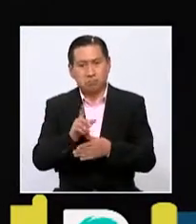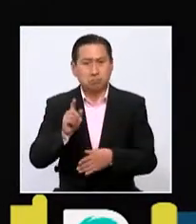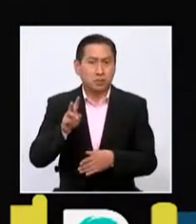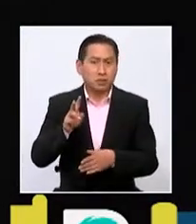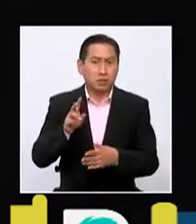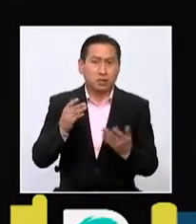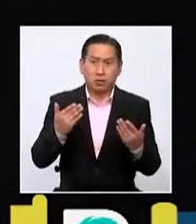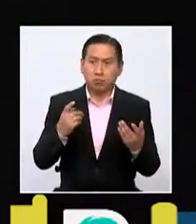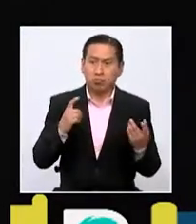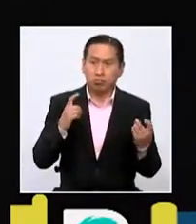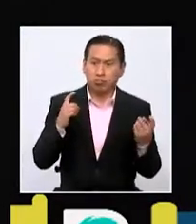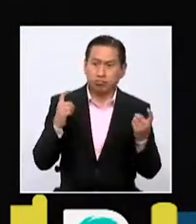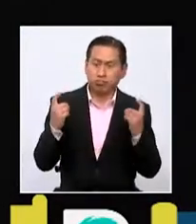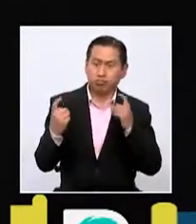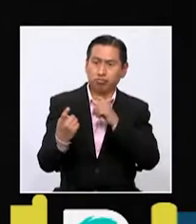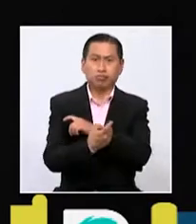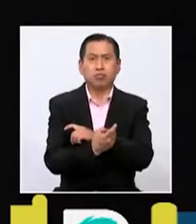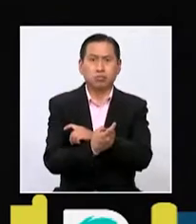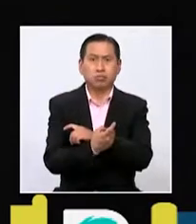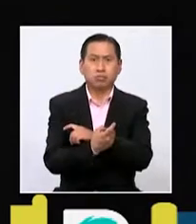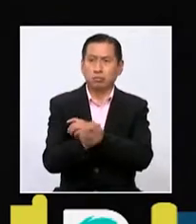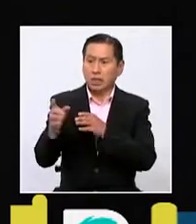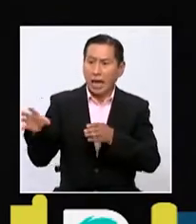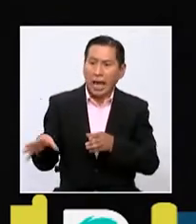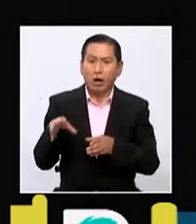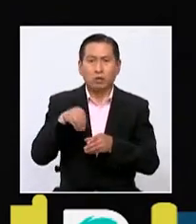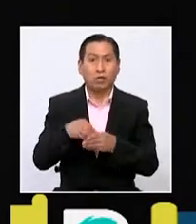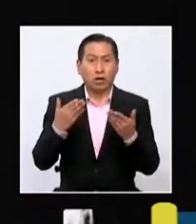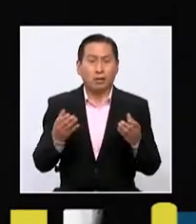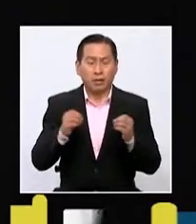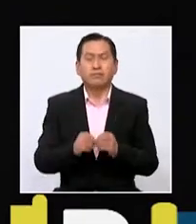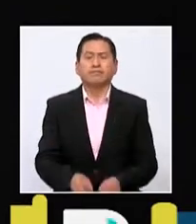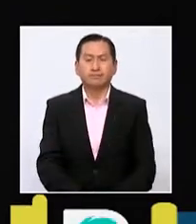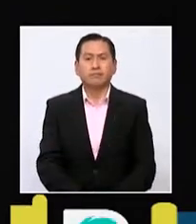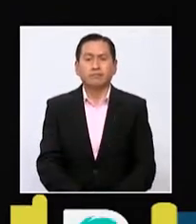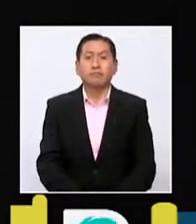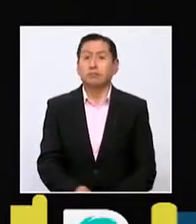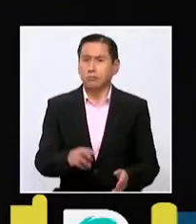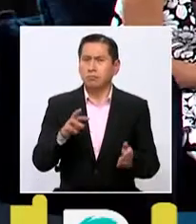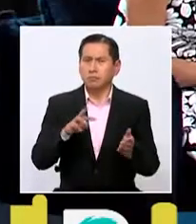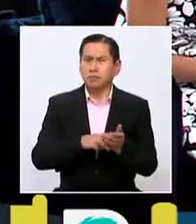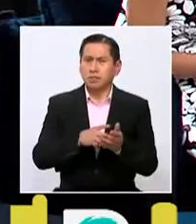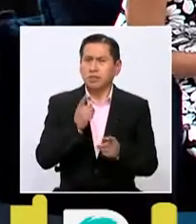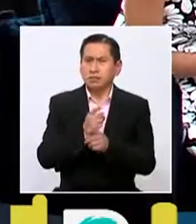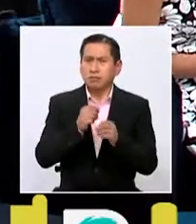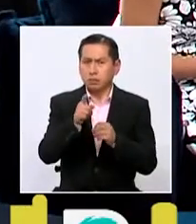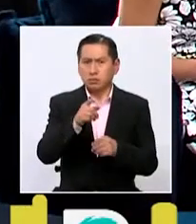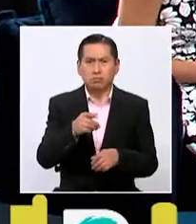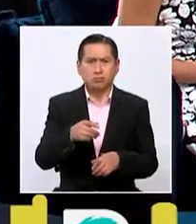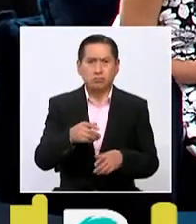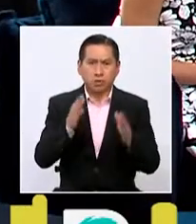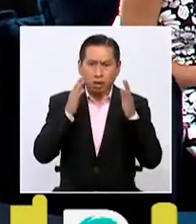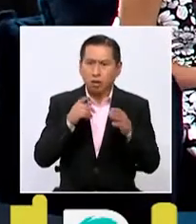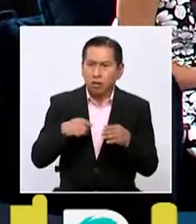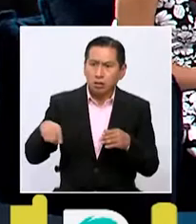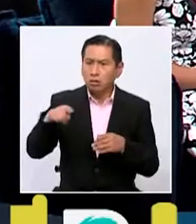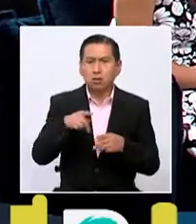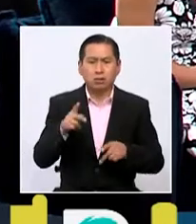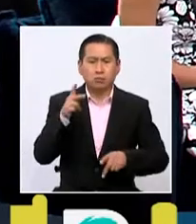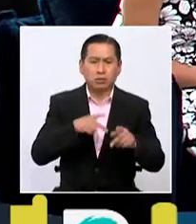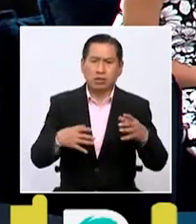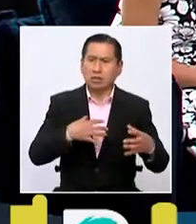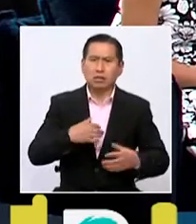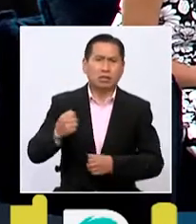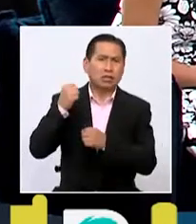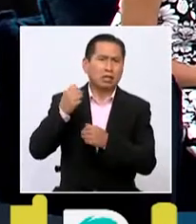hoy están realmente siendo inclusivos. Claro, porque además tienen que responder a cierta movilización que ha habido de minorías desde